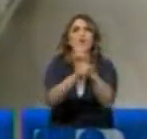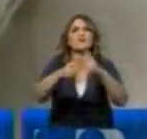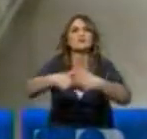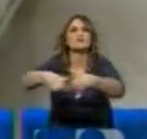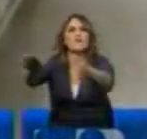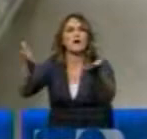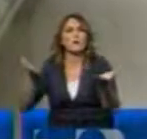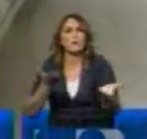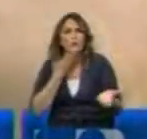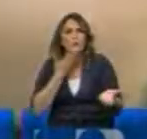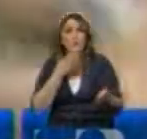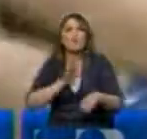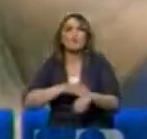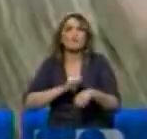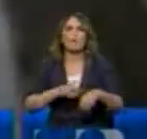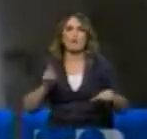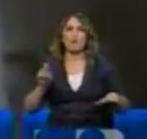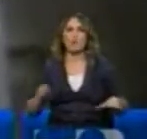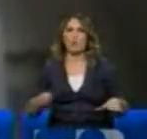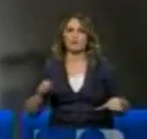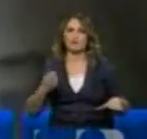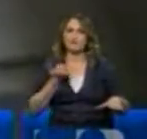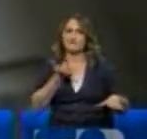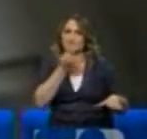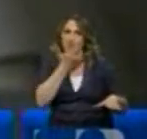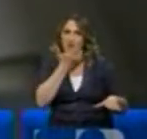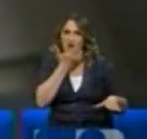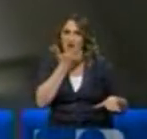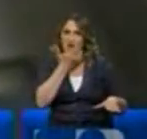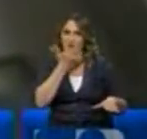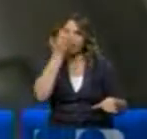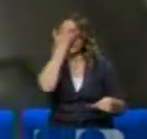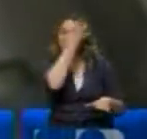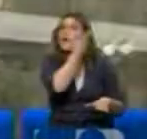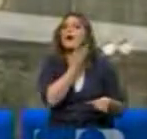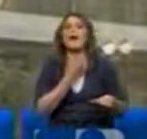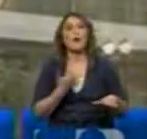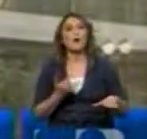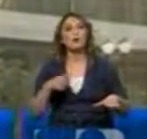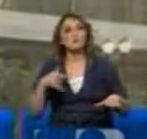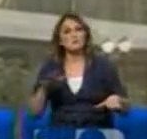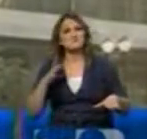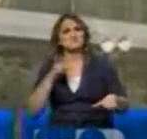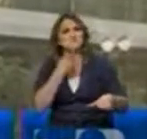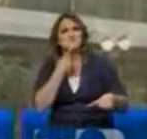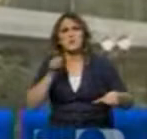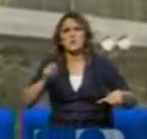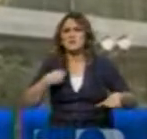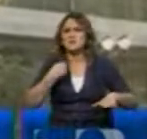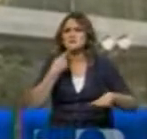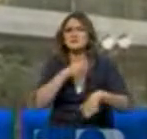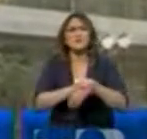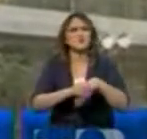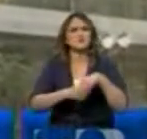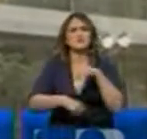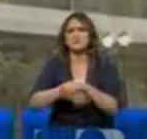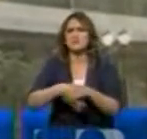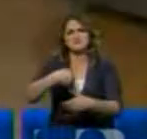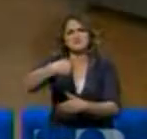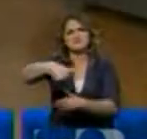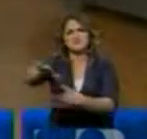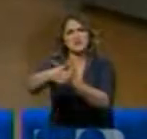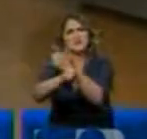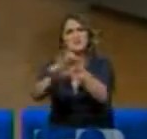y que fueron acusadas por el delito de enriquecimiento ilícito injustificado fueron declaradas inocentes por el juez Ricardo Barrera,